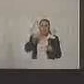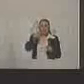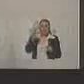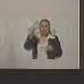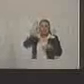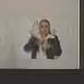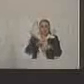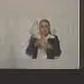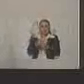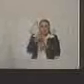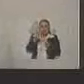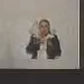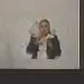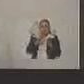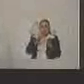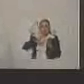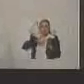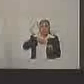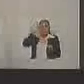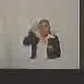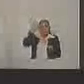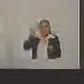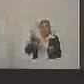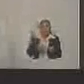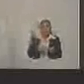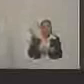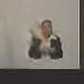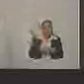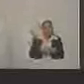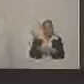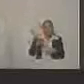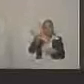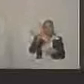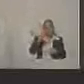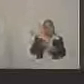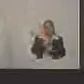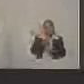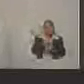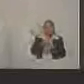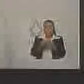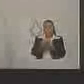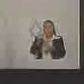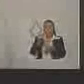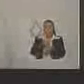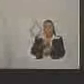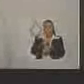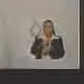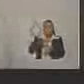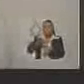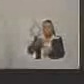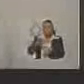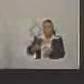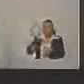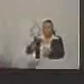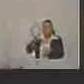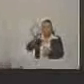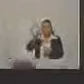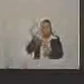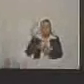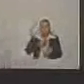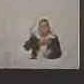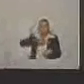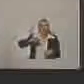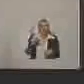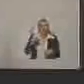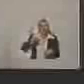comunidad un negocio. Estos carros son eléctricos y tienen la capacidad de poder guardar desechos como